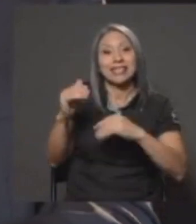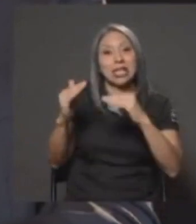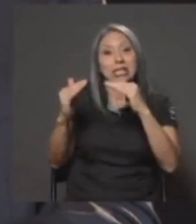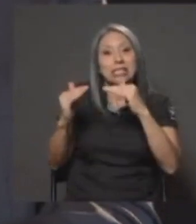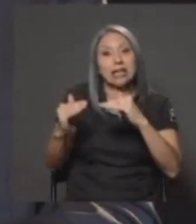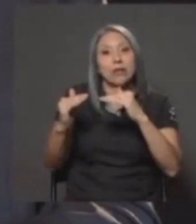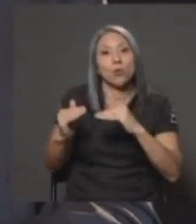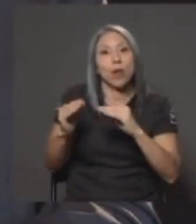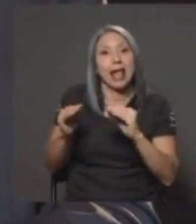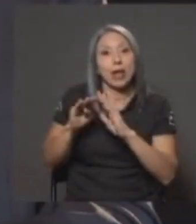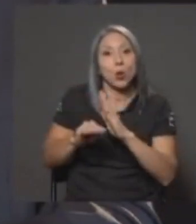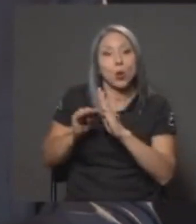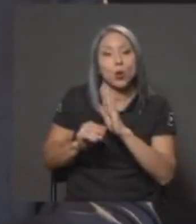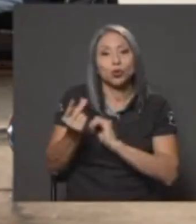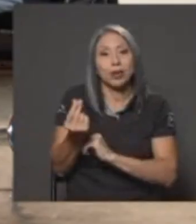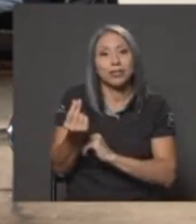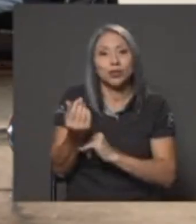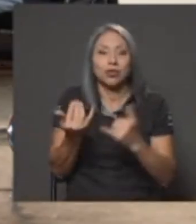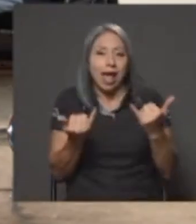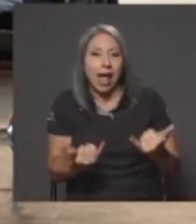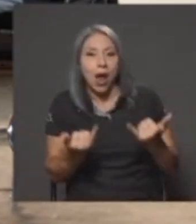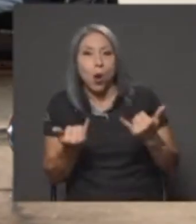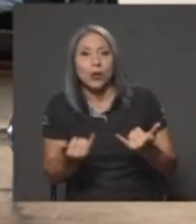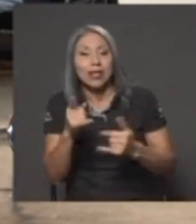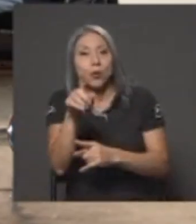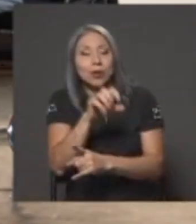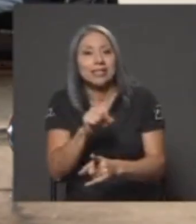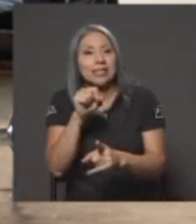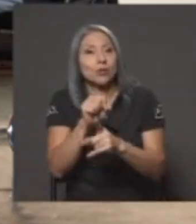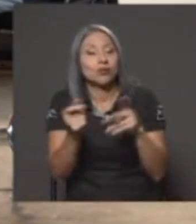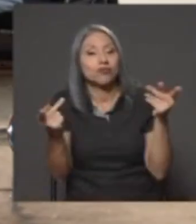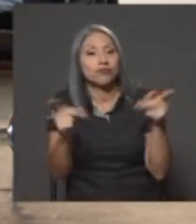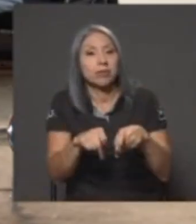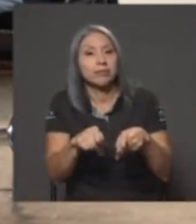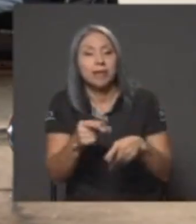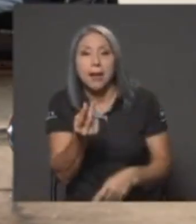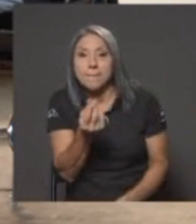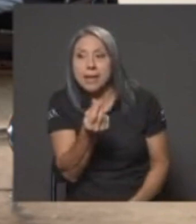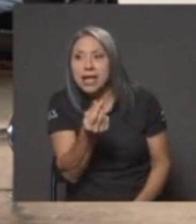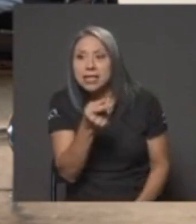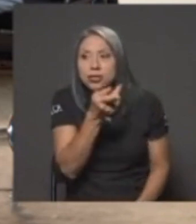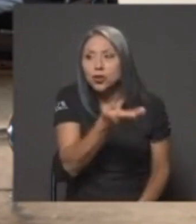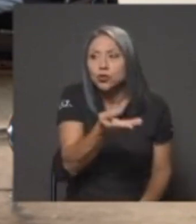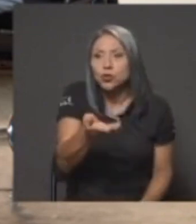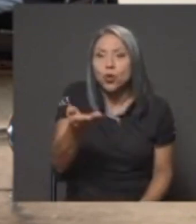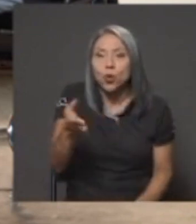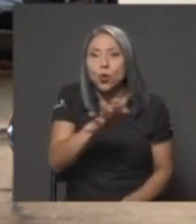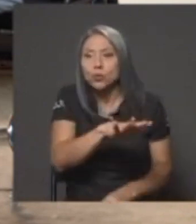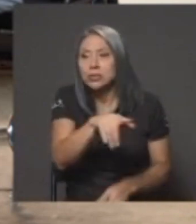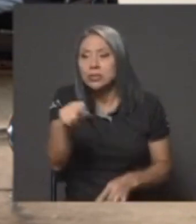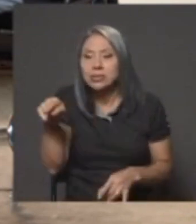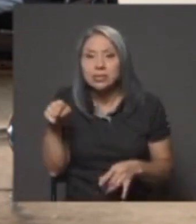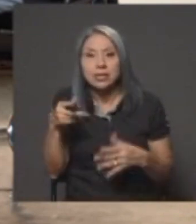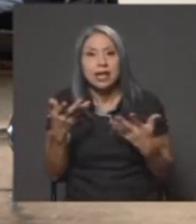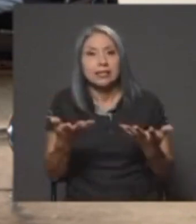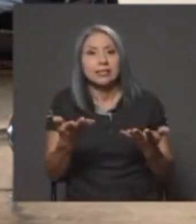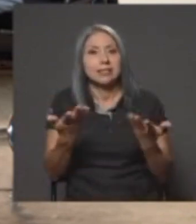redujeron los precios, y ahorita estamos en una situación donde los precios están